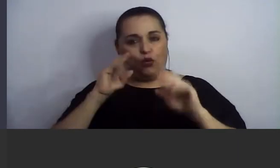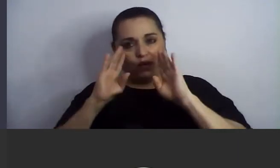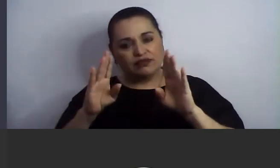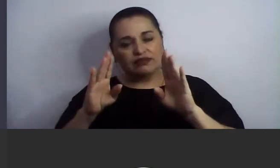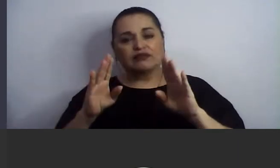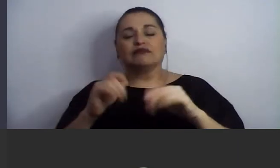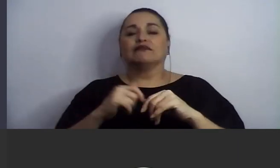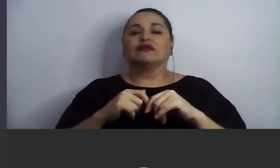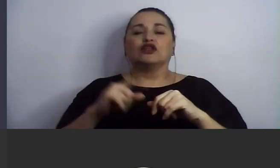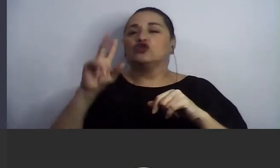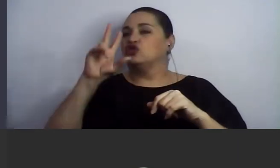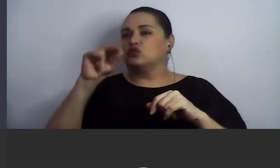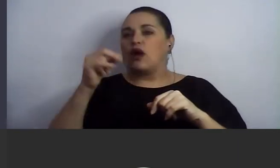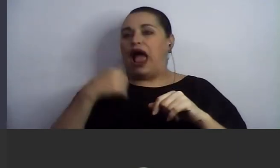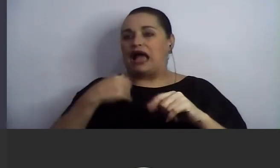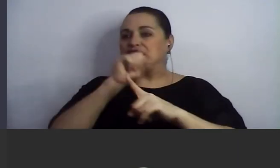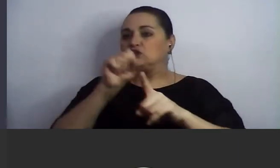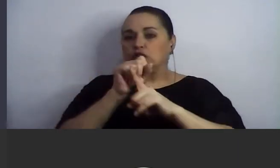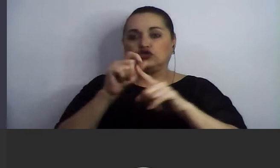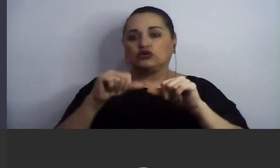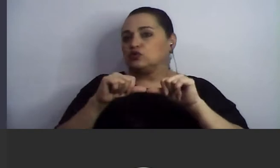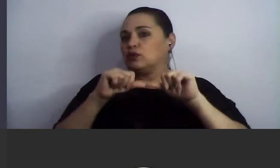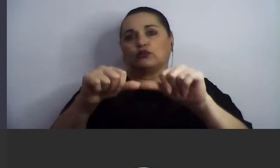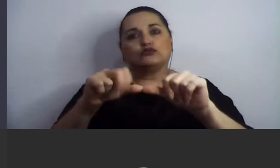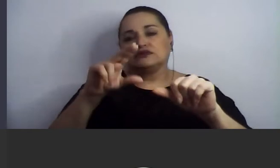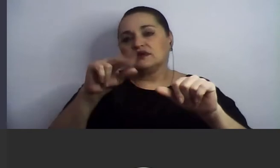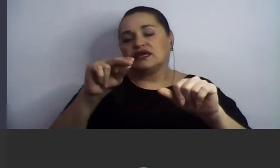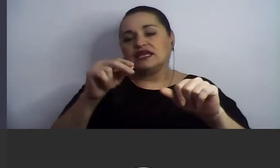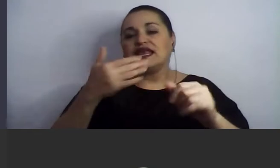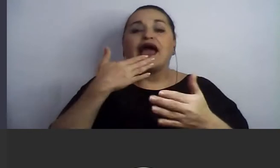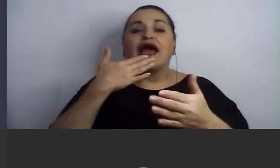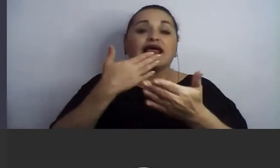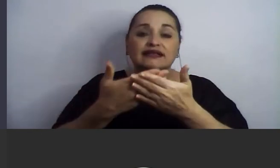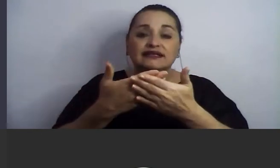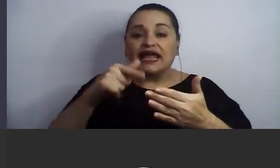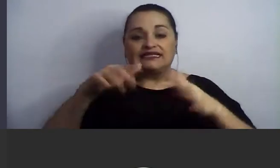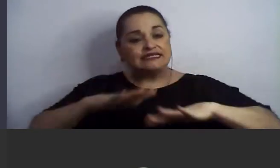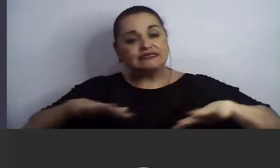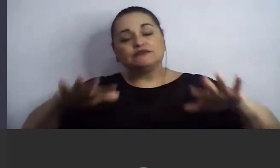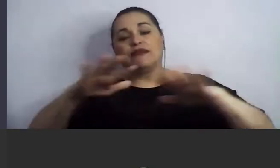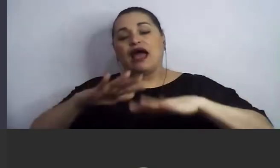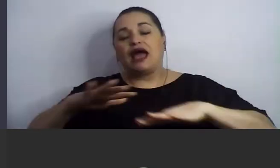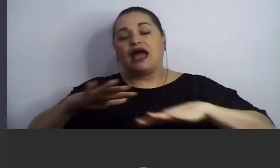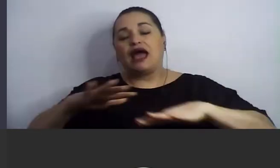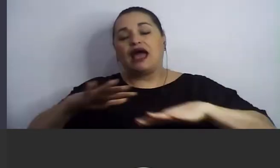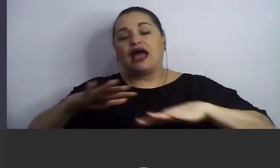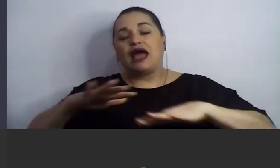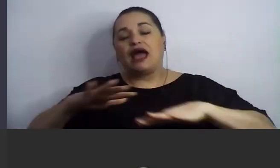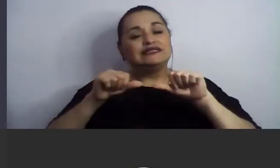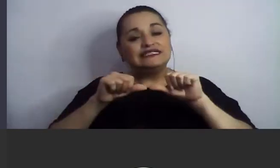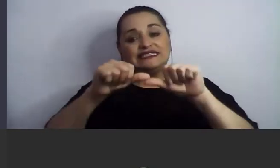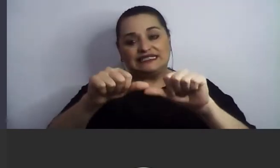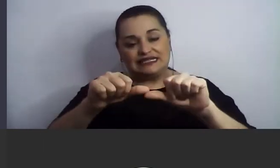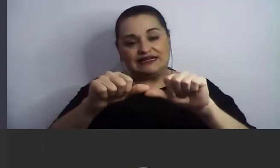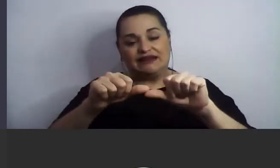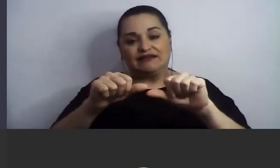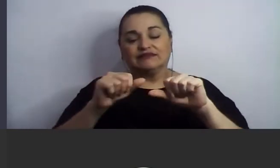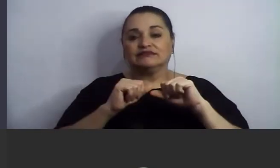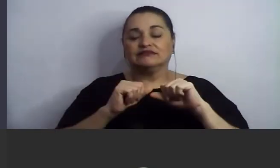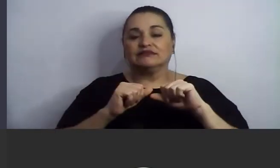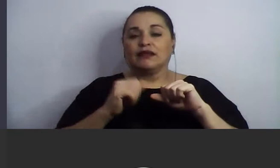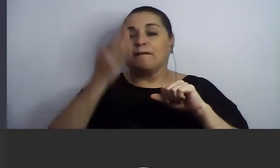podemos continuar así como estamos y agradecer que este espacio se siga manteniendo para poder